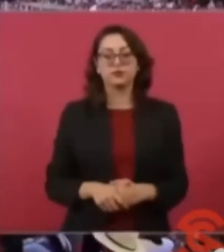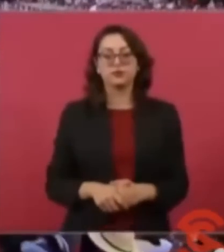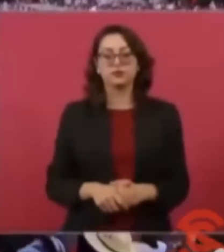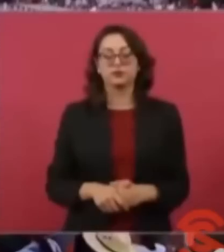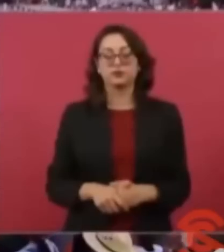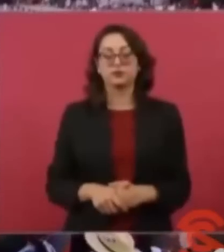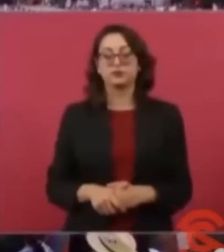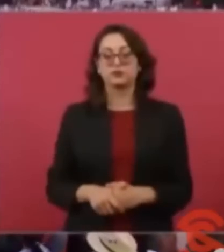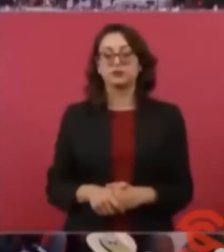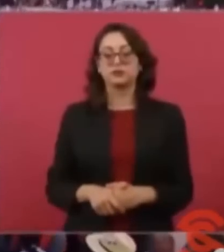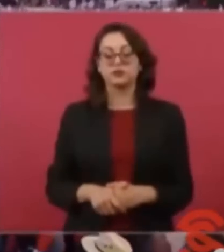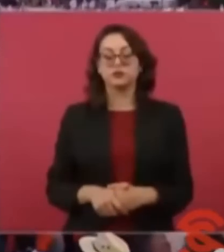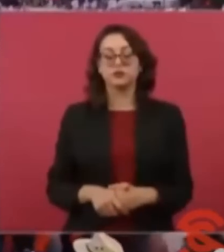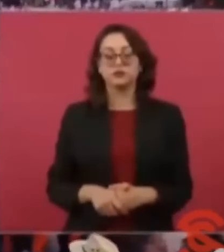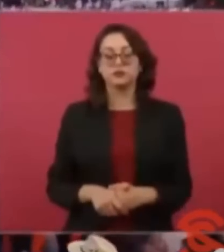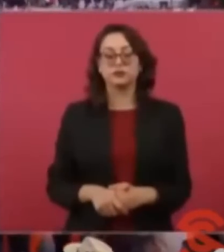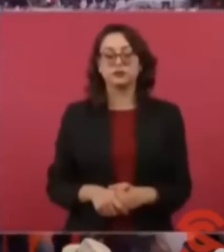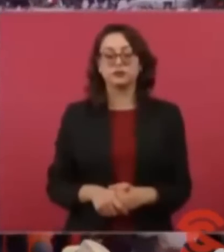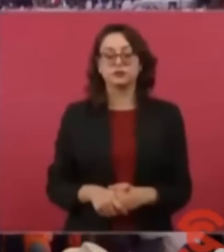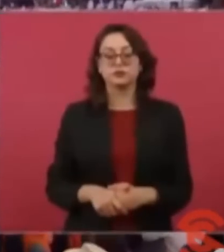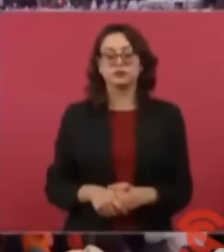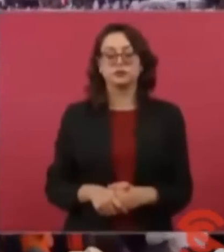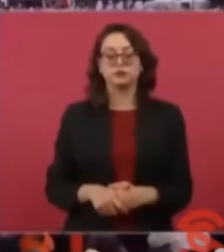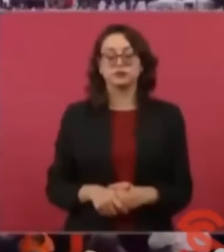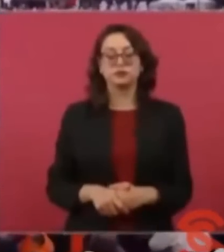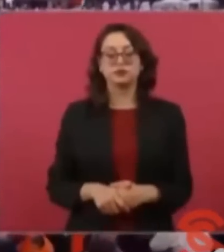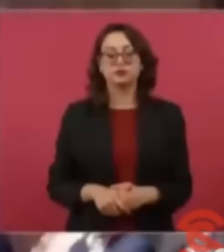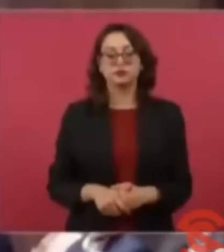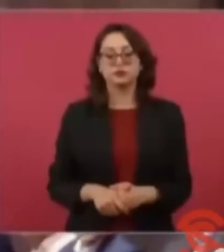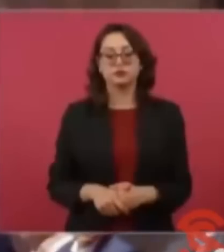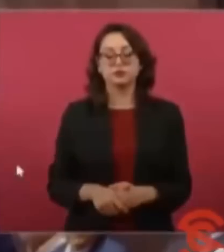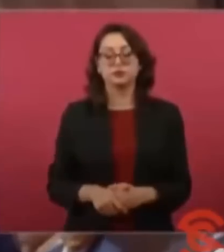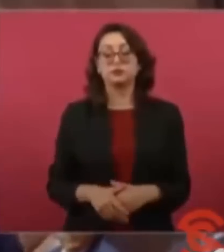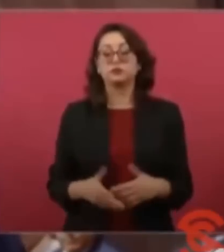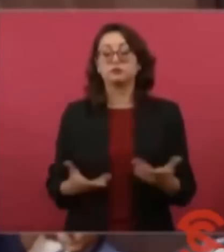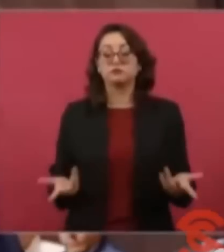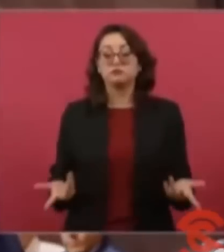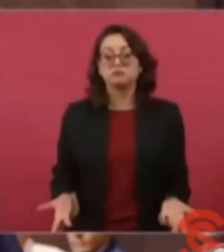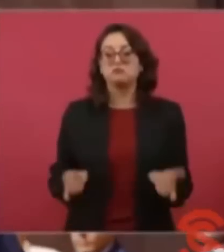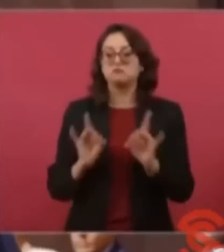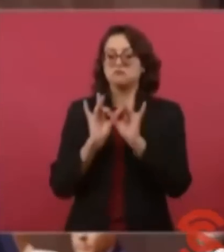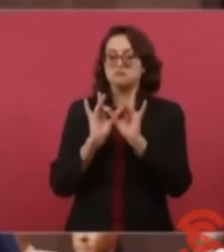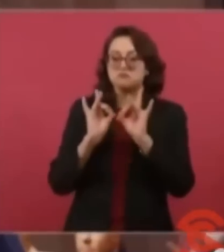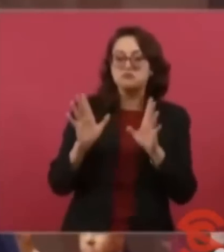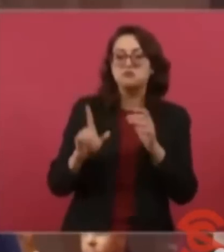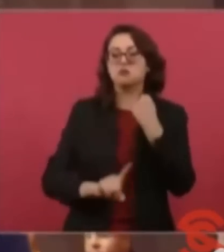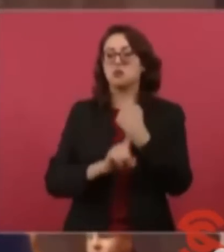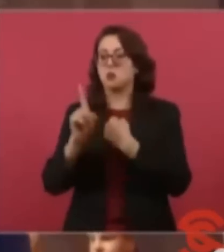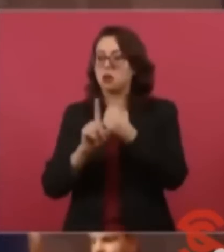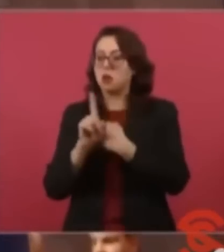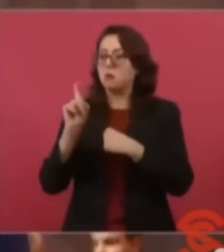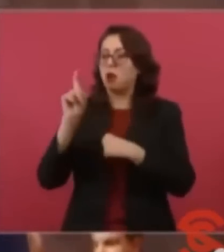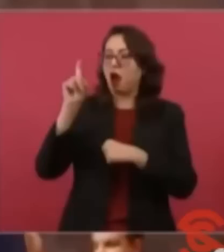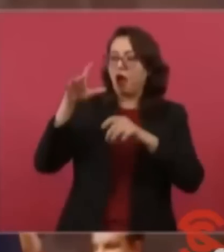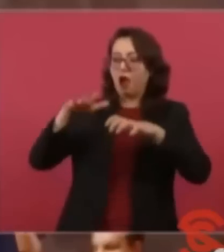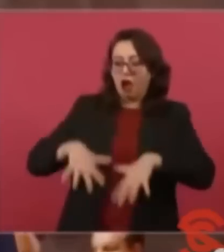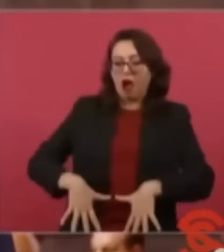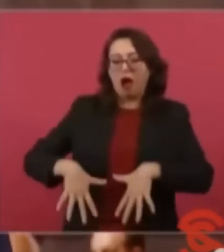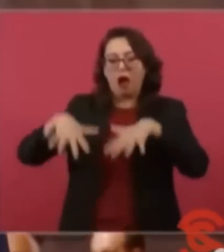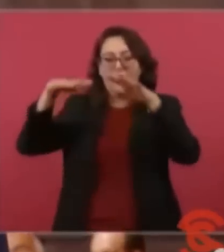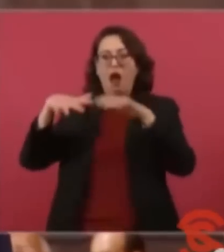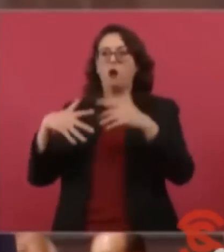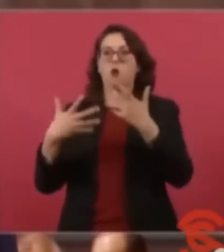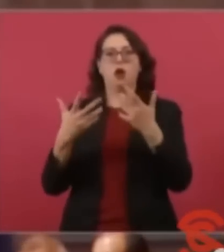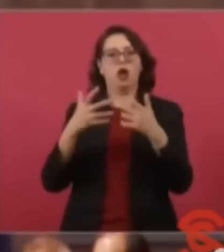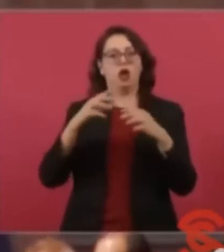Nunca hemos dejado de apoyar a damnificados por inundaciones, derrumbes, incendios o cualquier